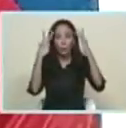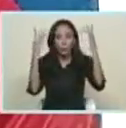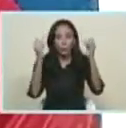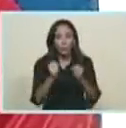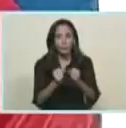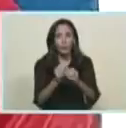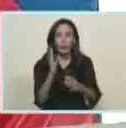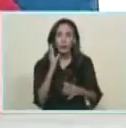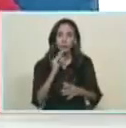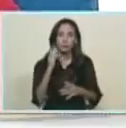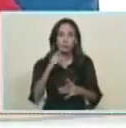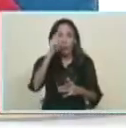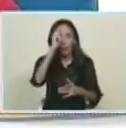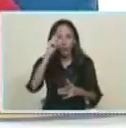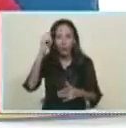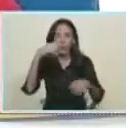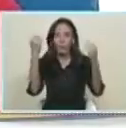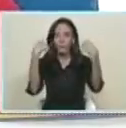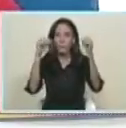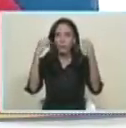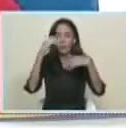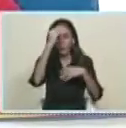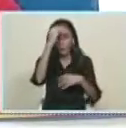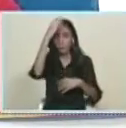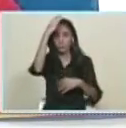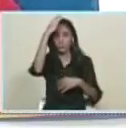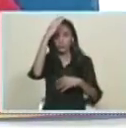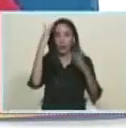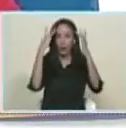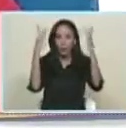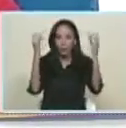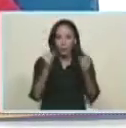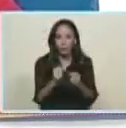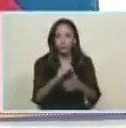que experto teórico, experto práctico, que